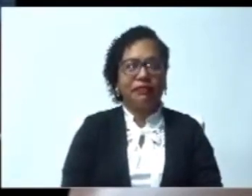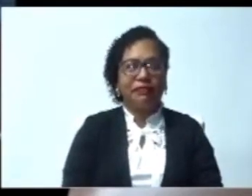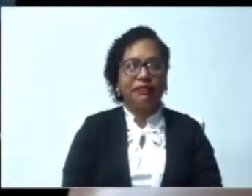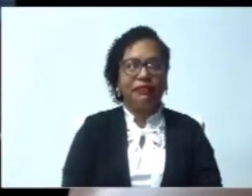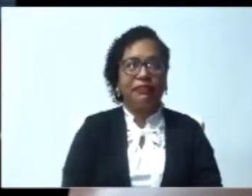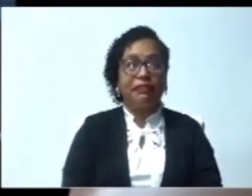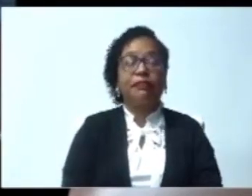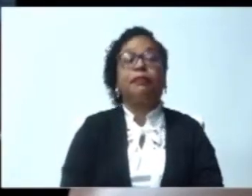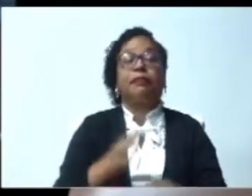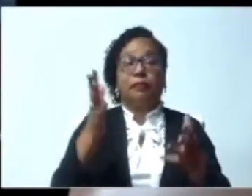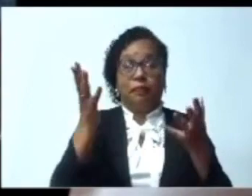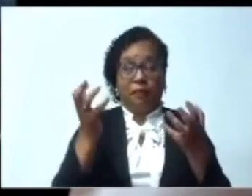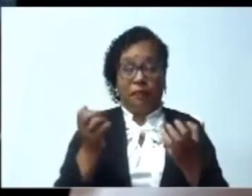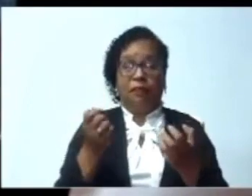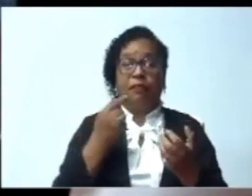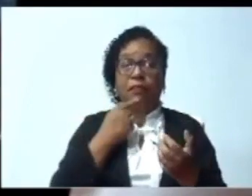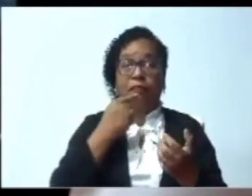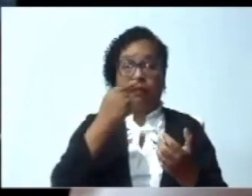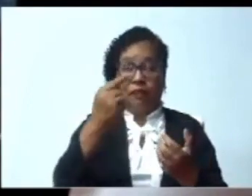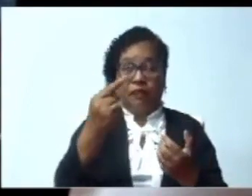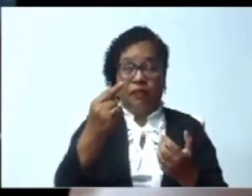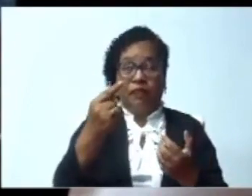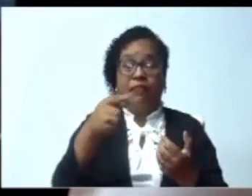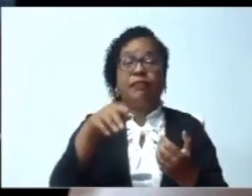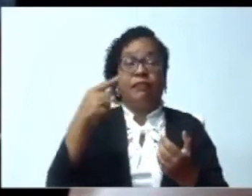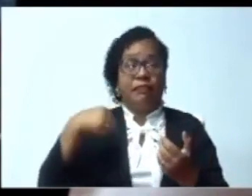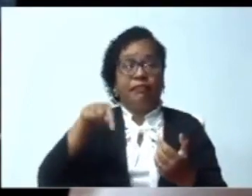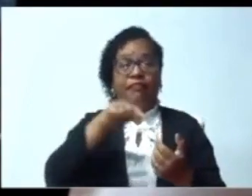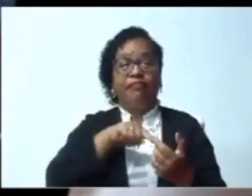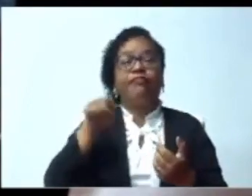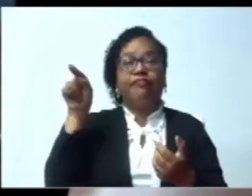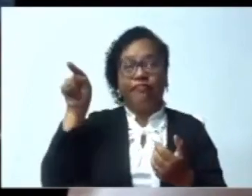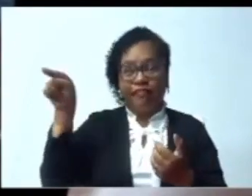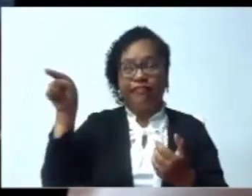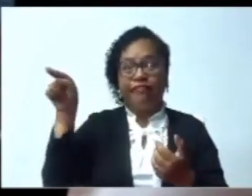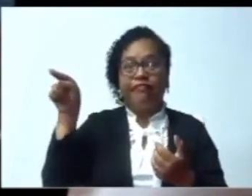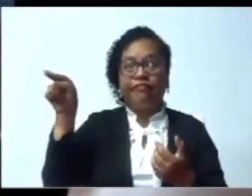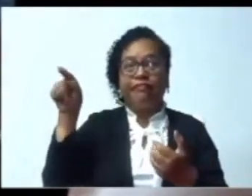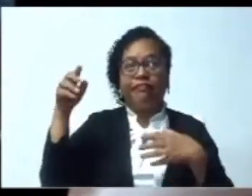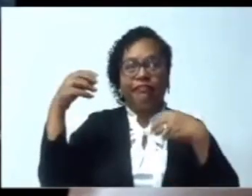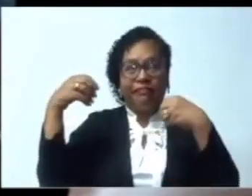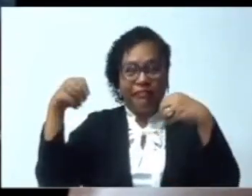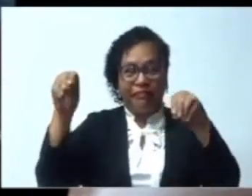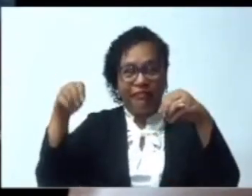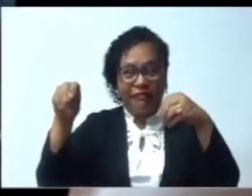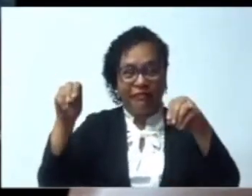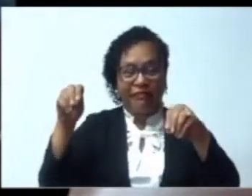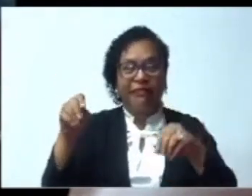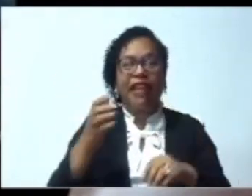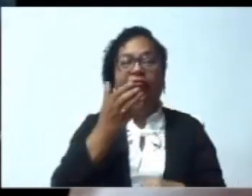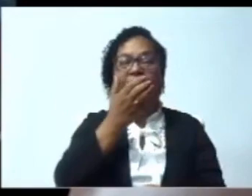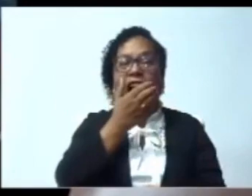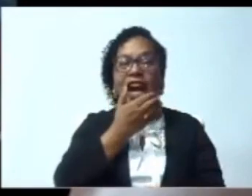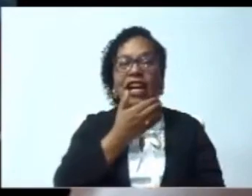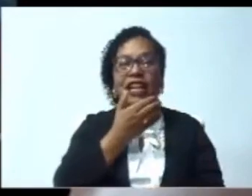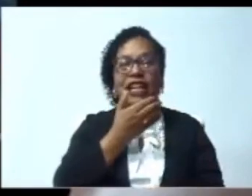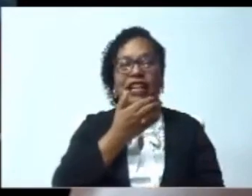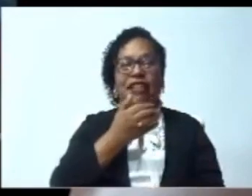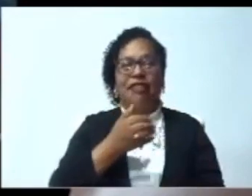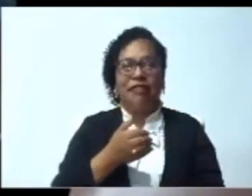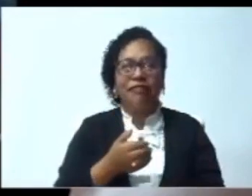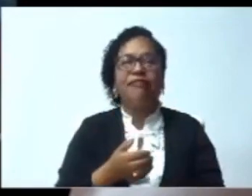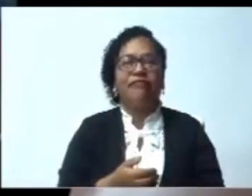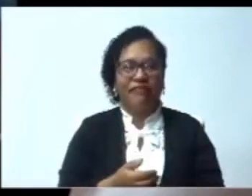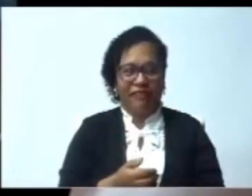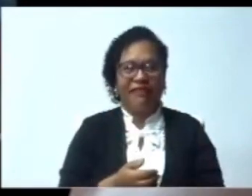esta ocasión tendremos muchas variedades más de mango que estaremos exhibiendo